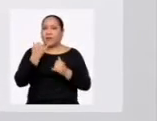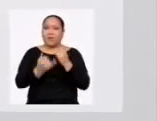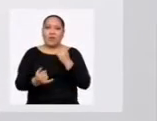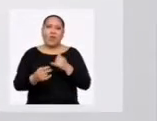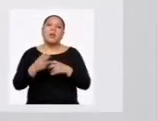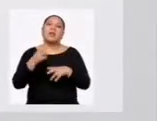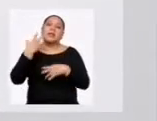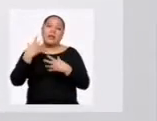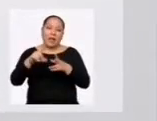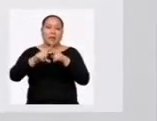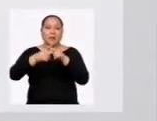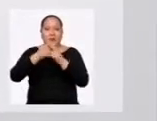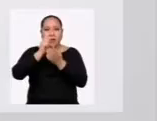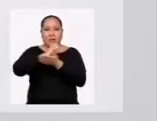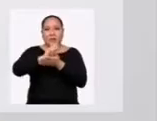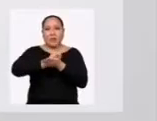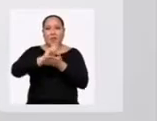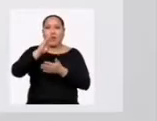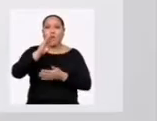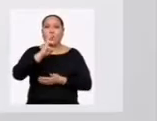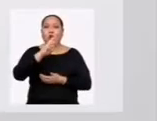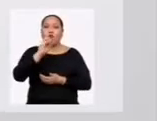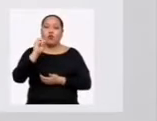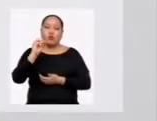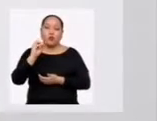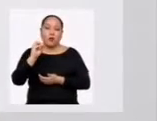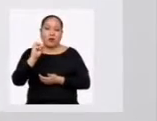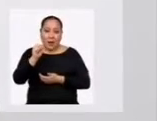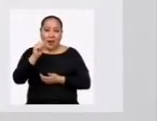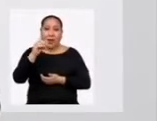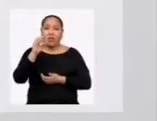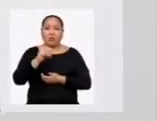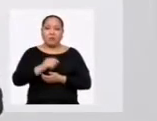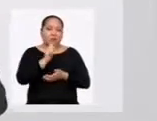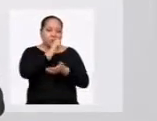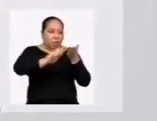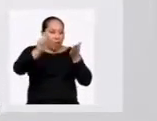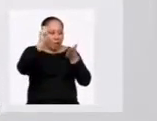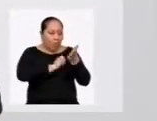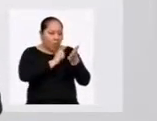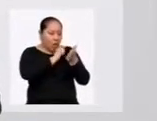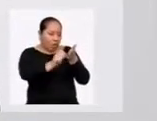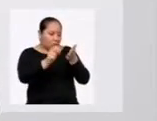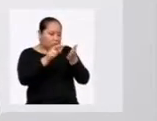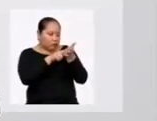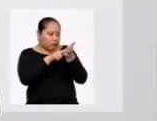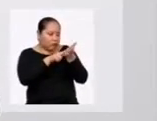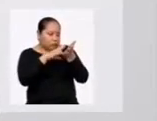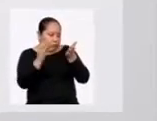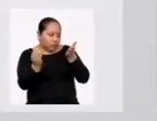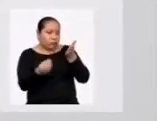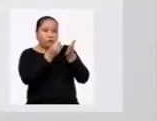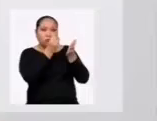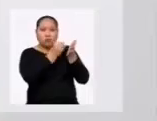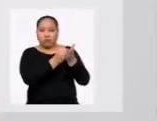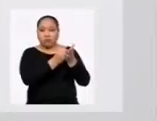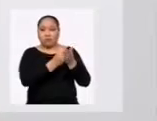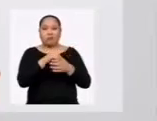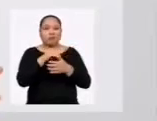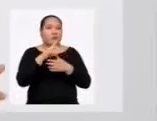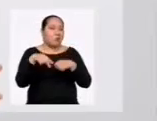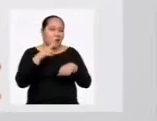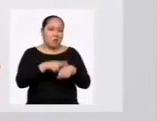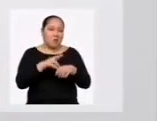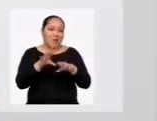empezar a escribir tu borrador. Puedes borronear, tachar, eliminar, cambiar, añadir. Todo vale